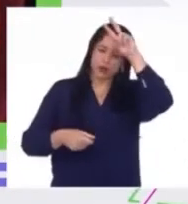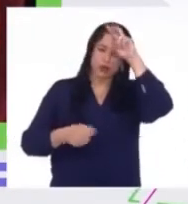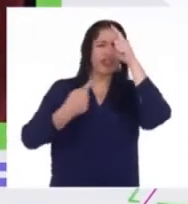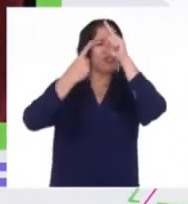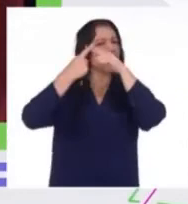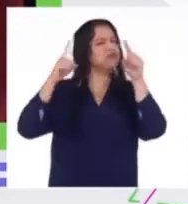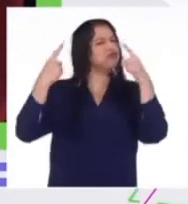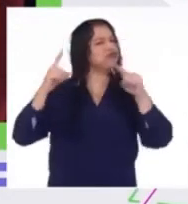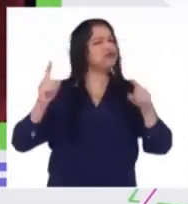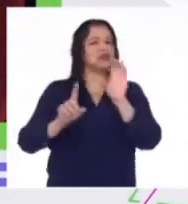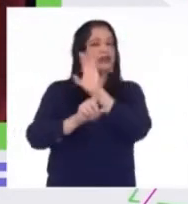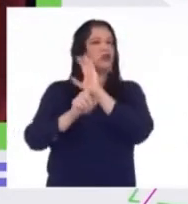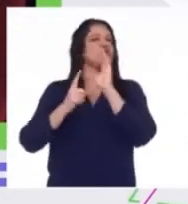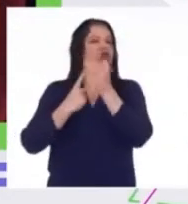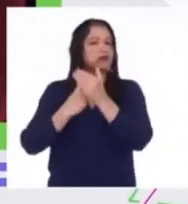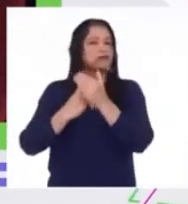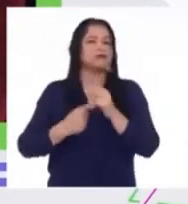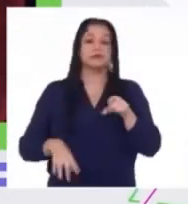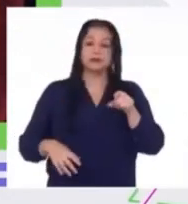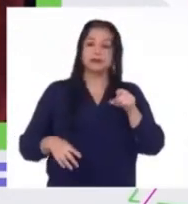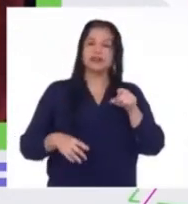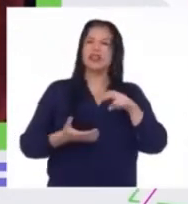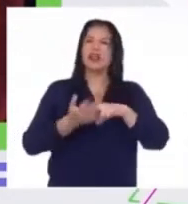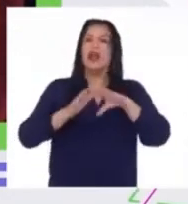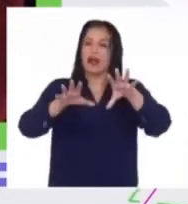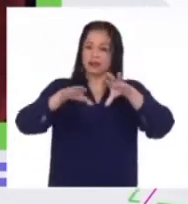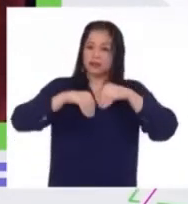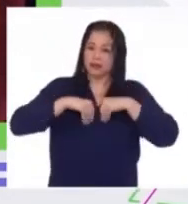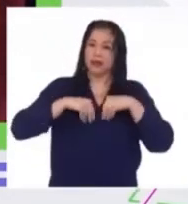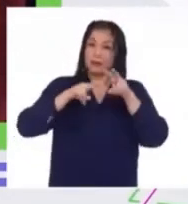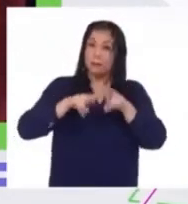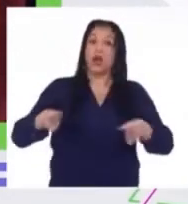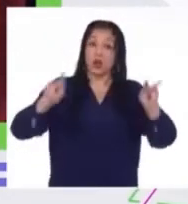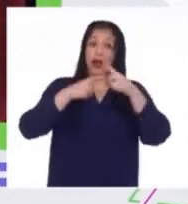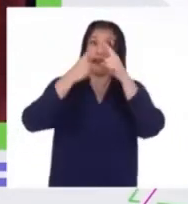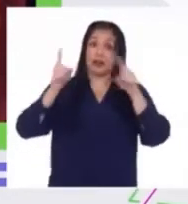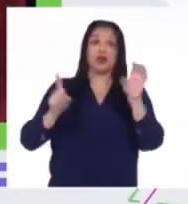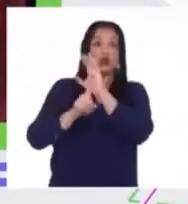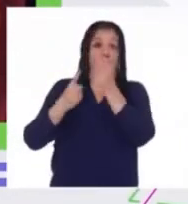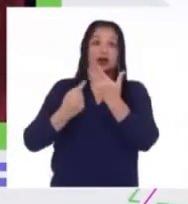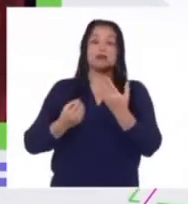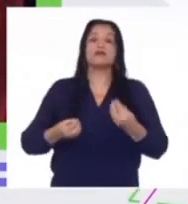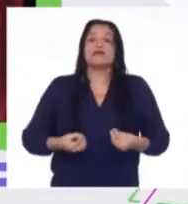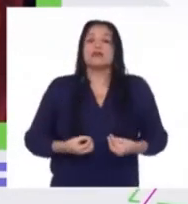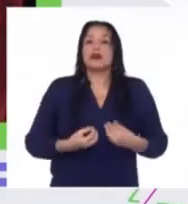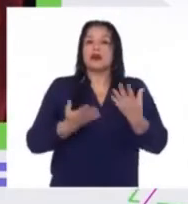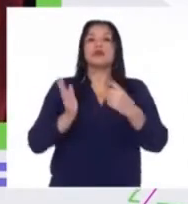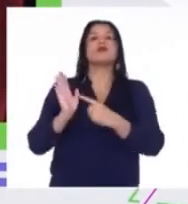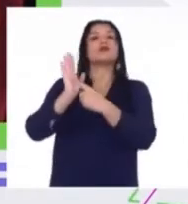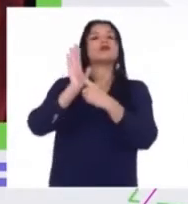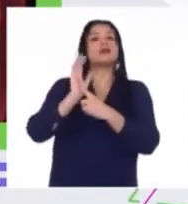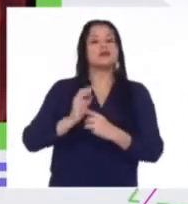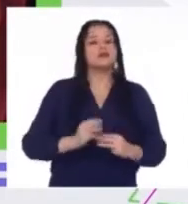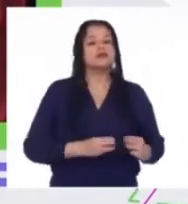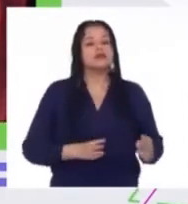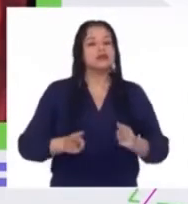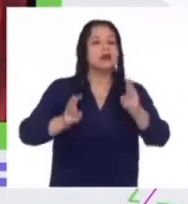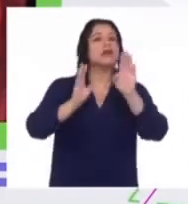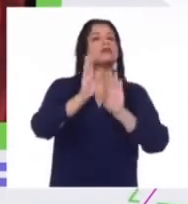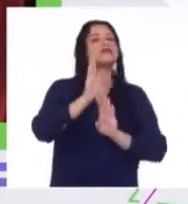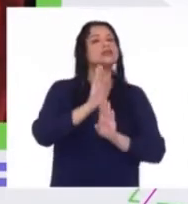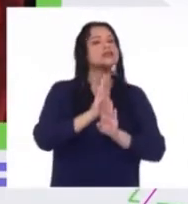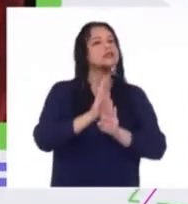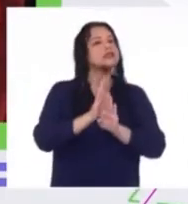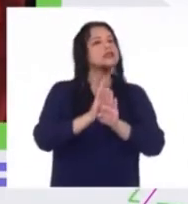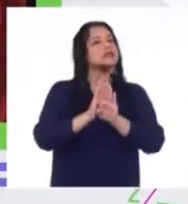cultural, y que aceptar y valorar esto nos va a presentar un camino hacia un